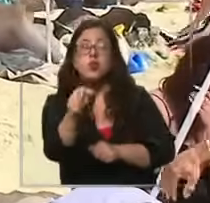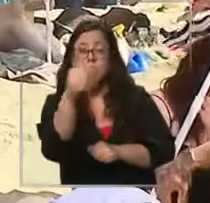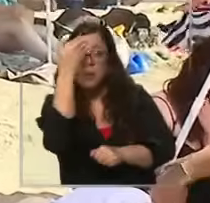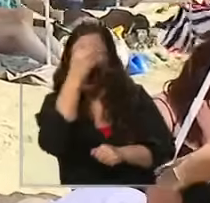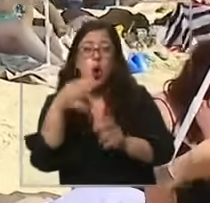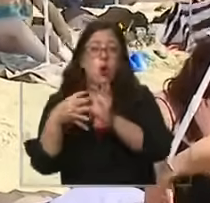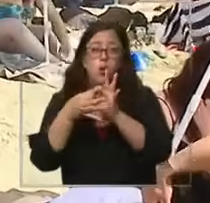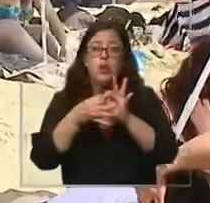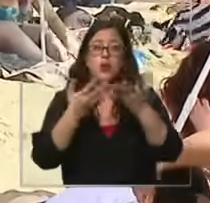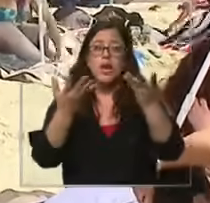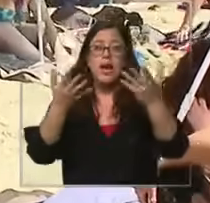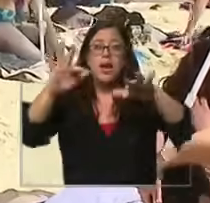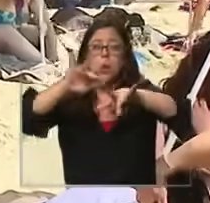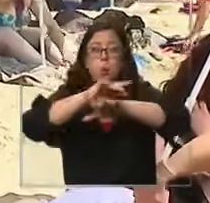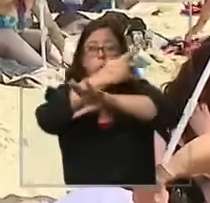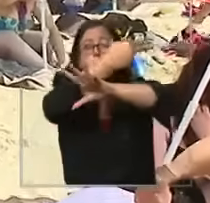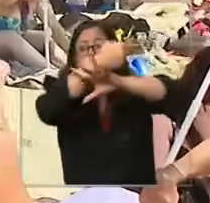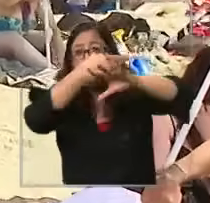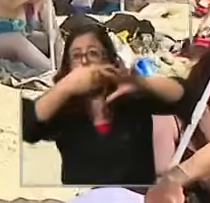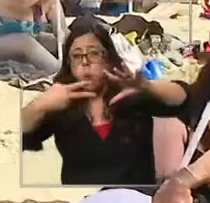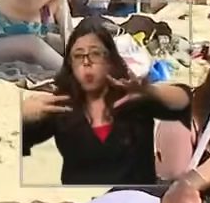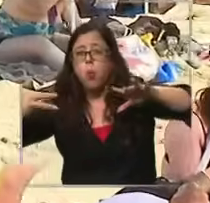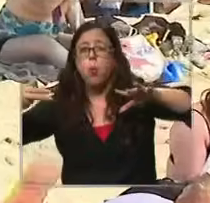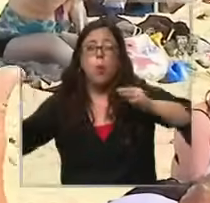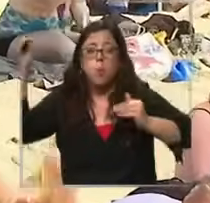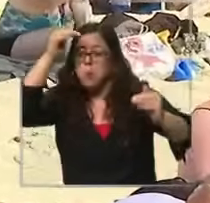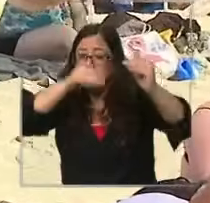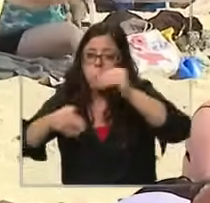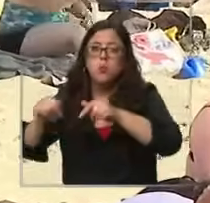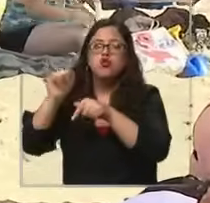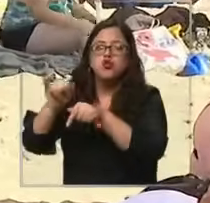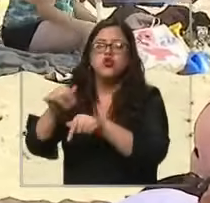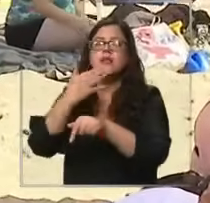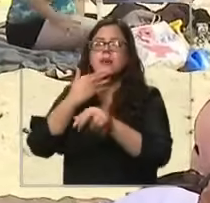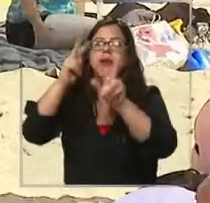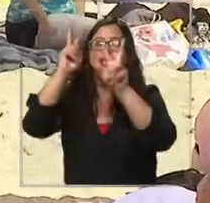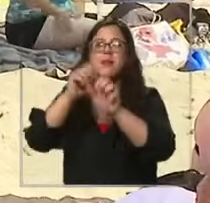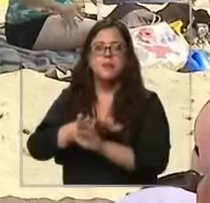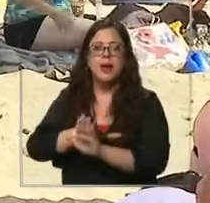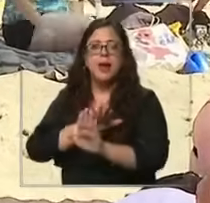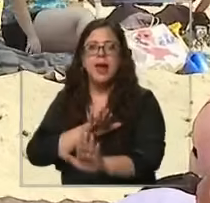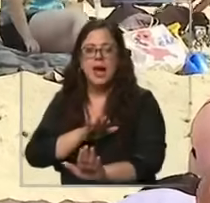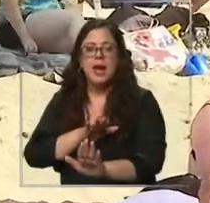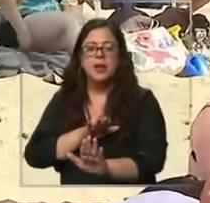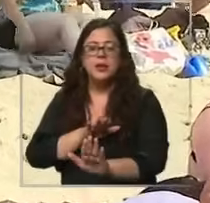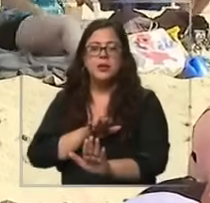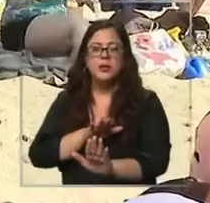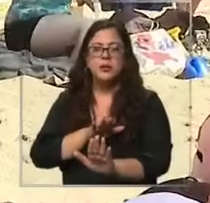era porque estaba mucho más adentro. Más adentro y siempre en esa visión, digamos, de prevención. O sea,